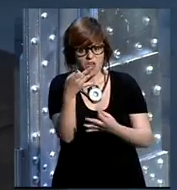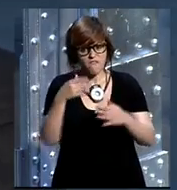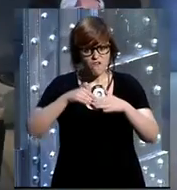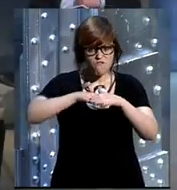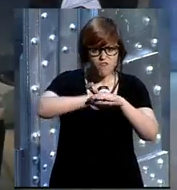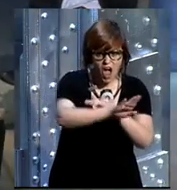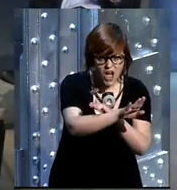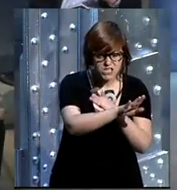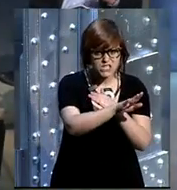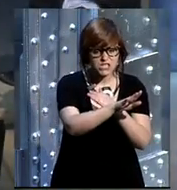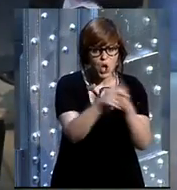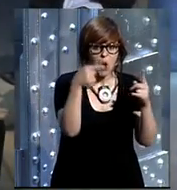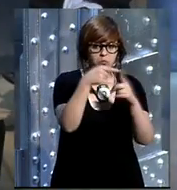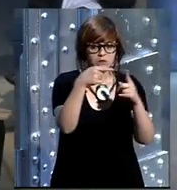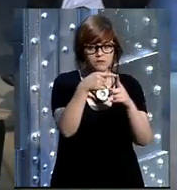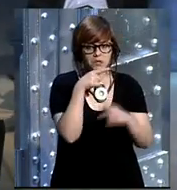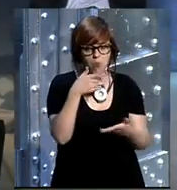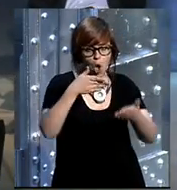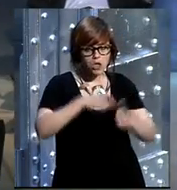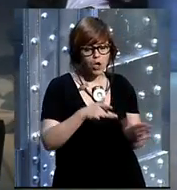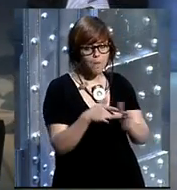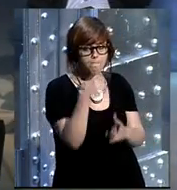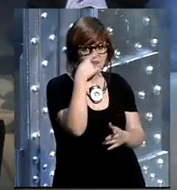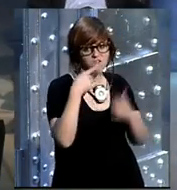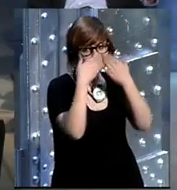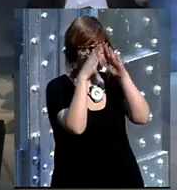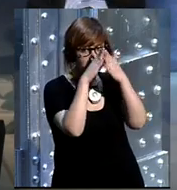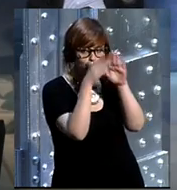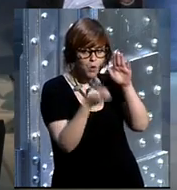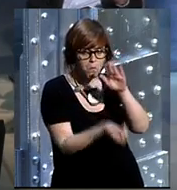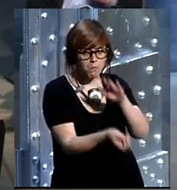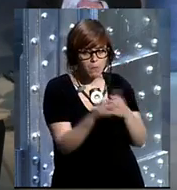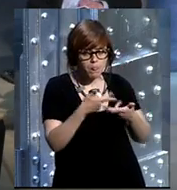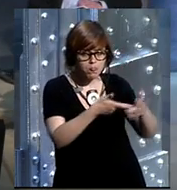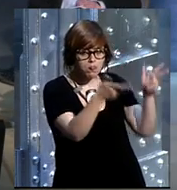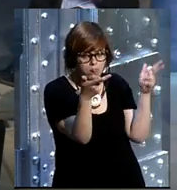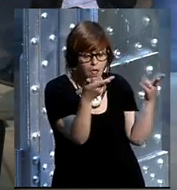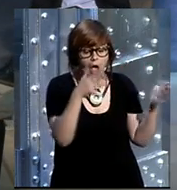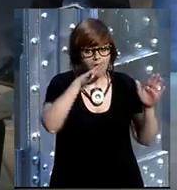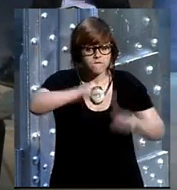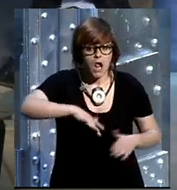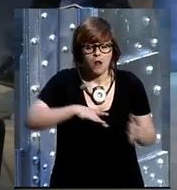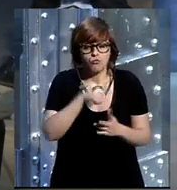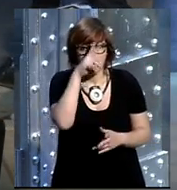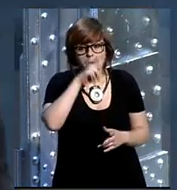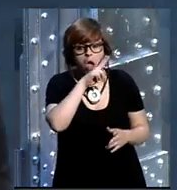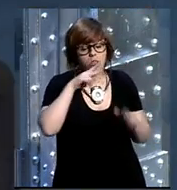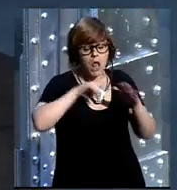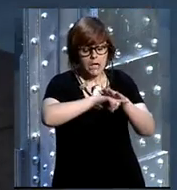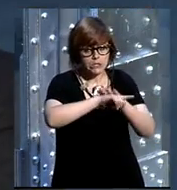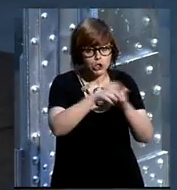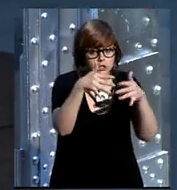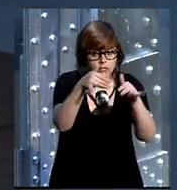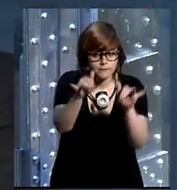poder consentir que sus hijos tengan un perfil en Facebook, con lo cual el resultado es que finalmente no lo gestionan,